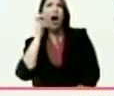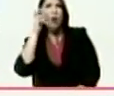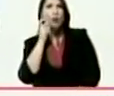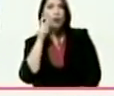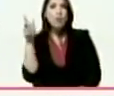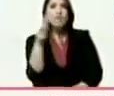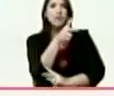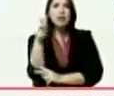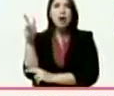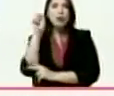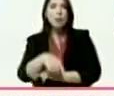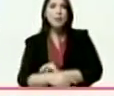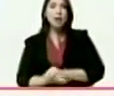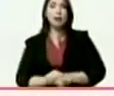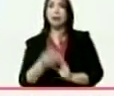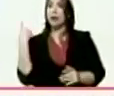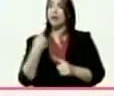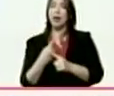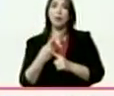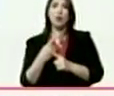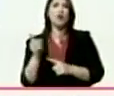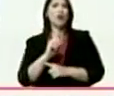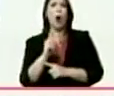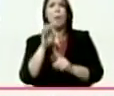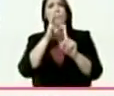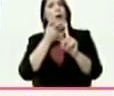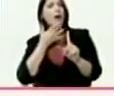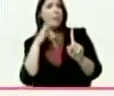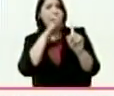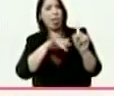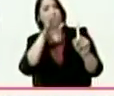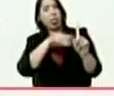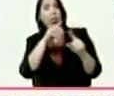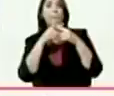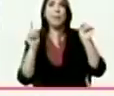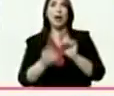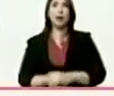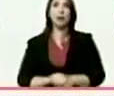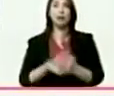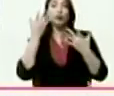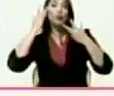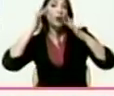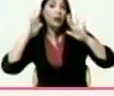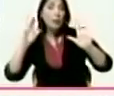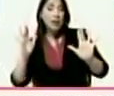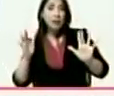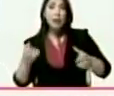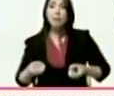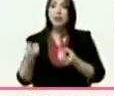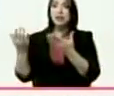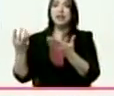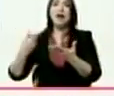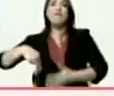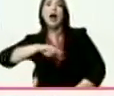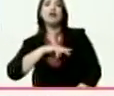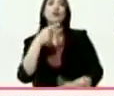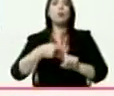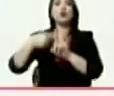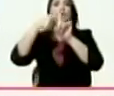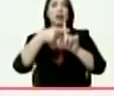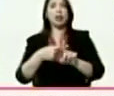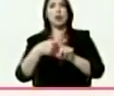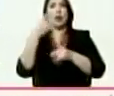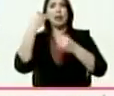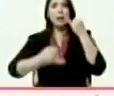testigos, etcétera. Pero no con las manipulaciones para supuestamente presentar falsos positivos que